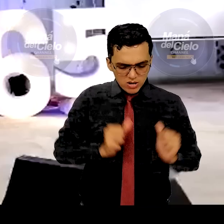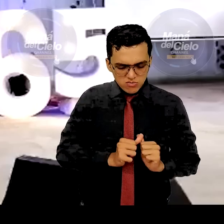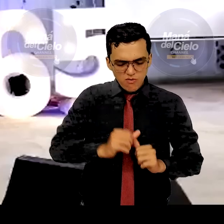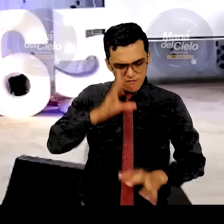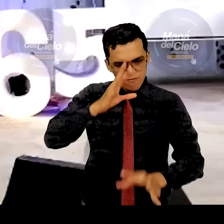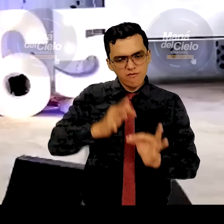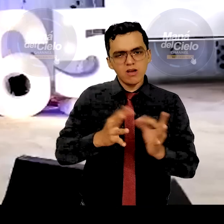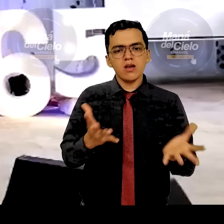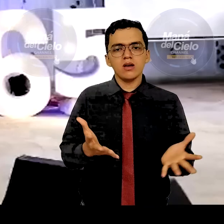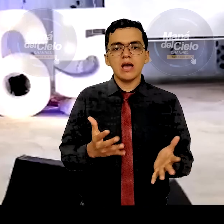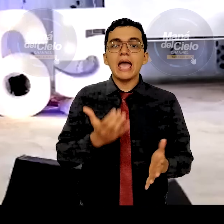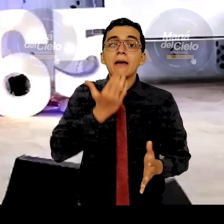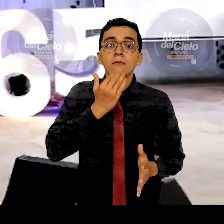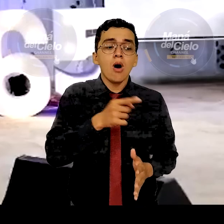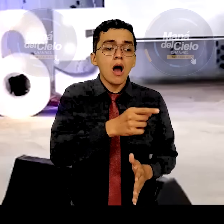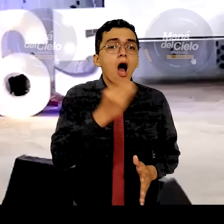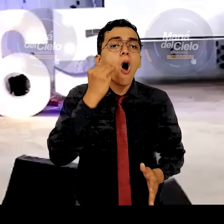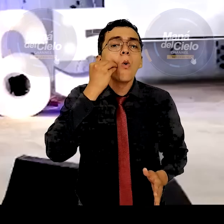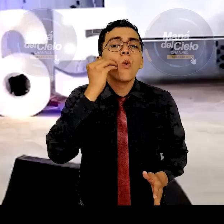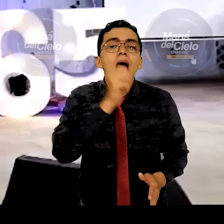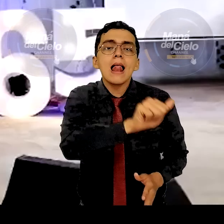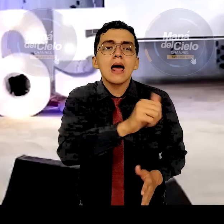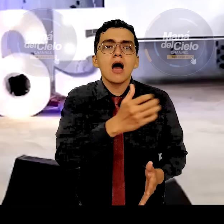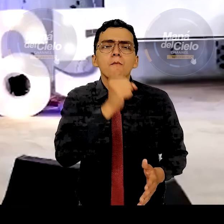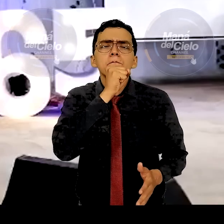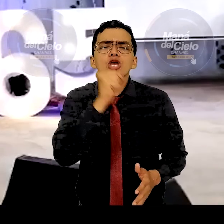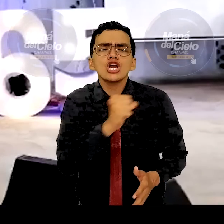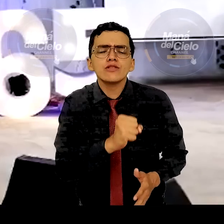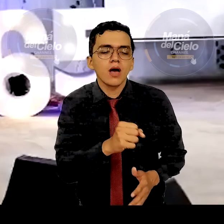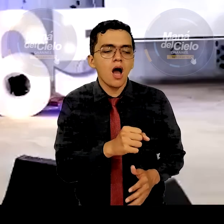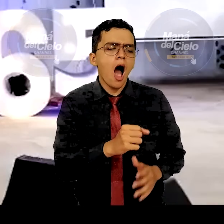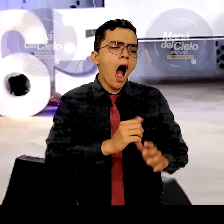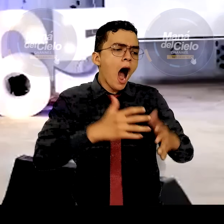muere? No pasa nada.